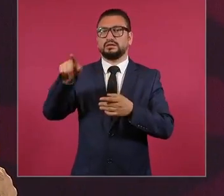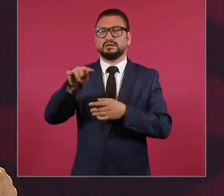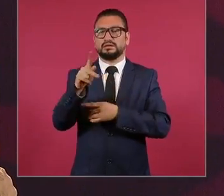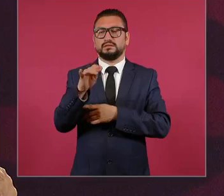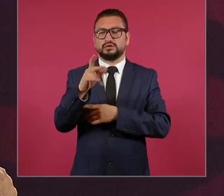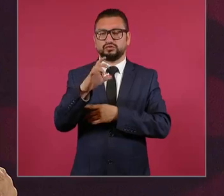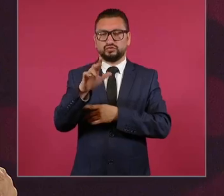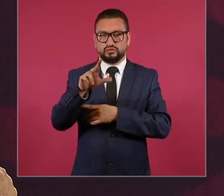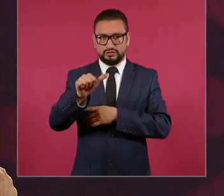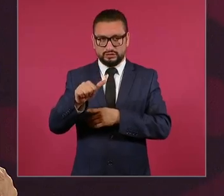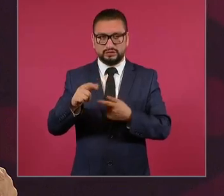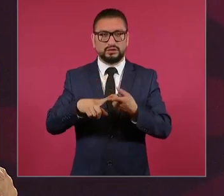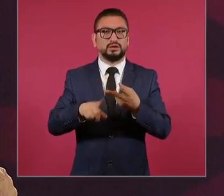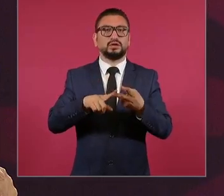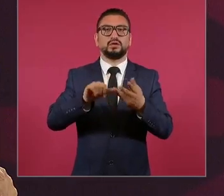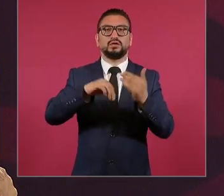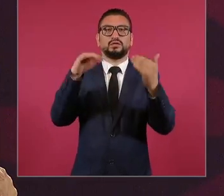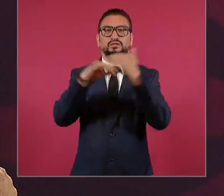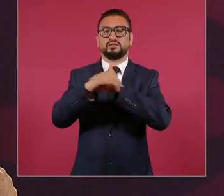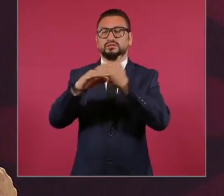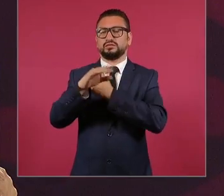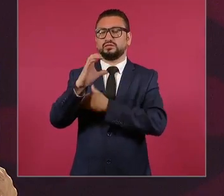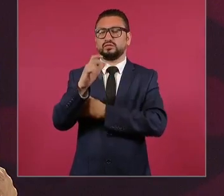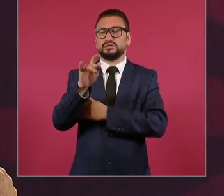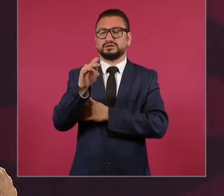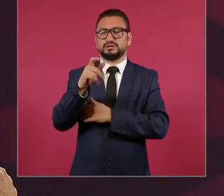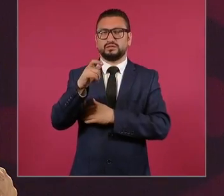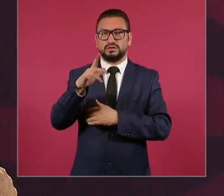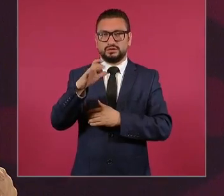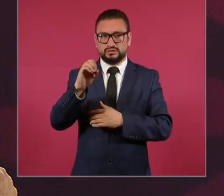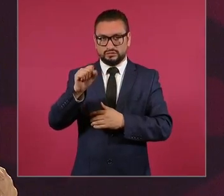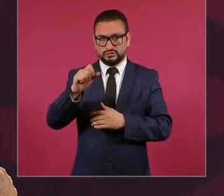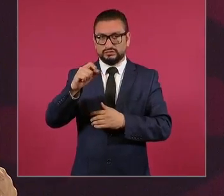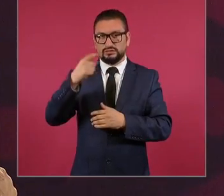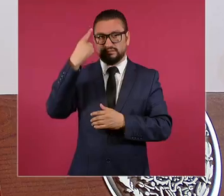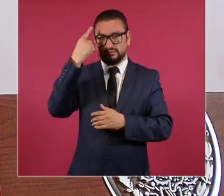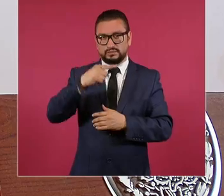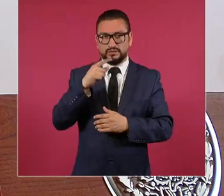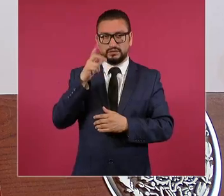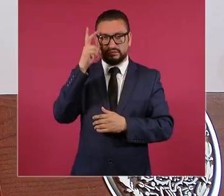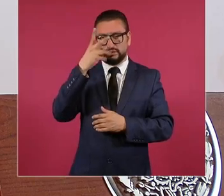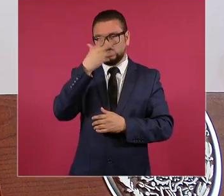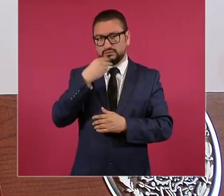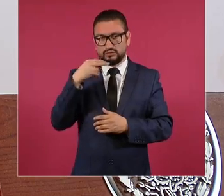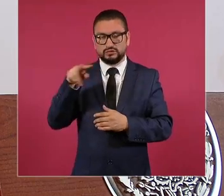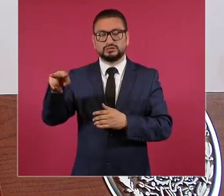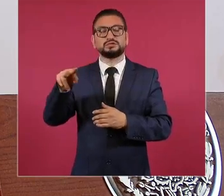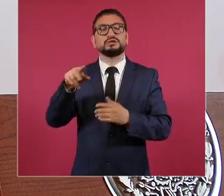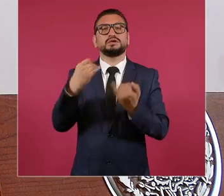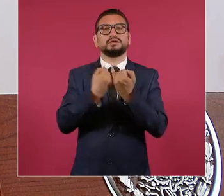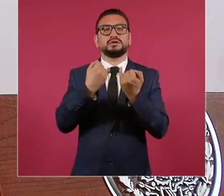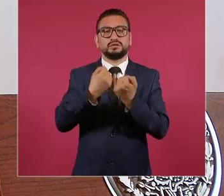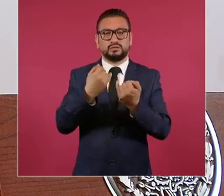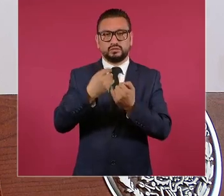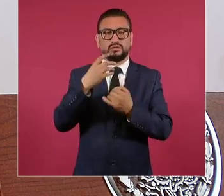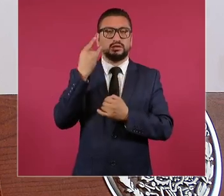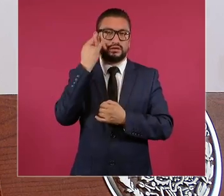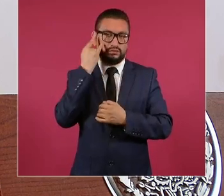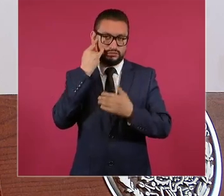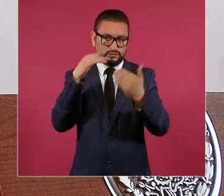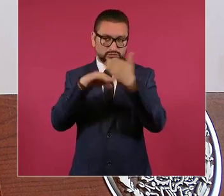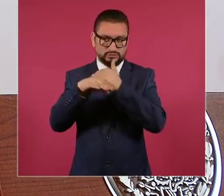carretera de Coatzacoalcos a Villahermosa, la carretera de Campeche